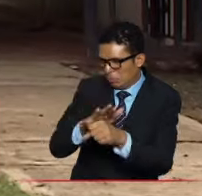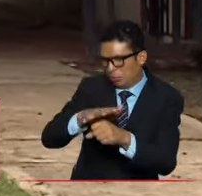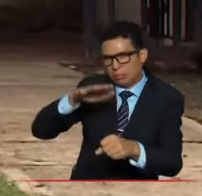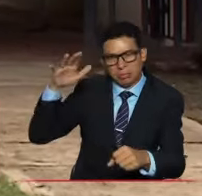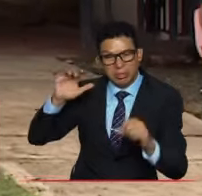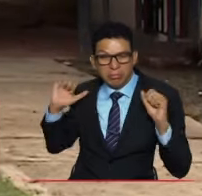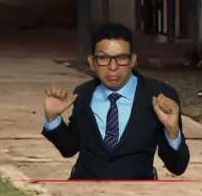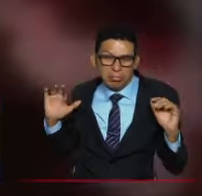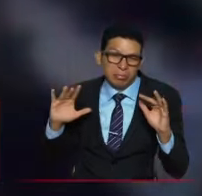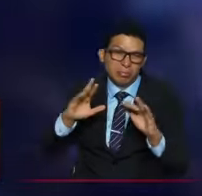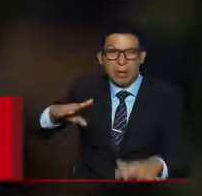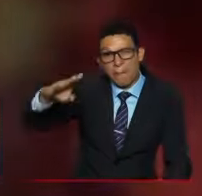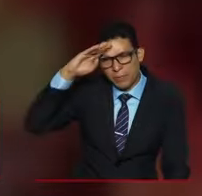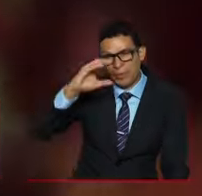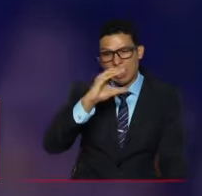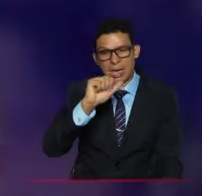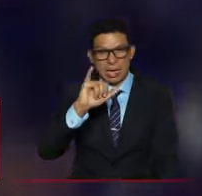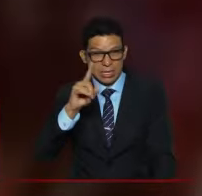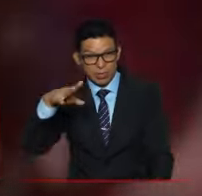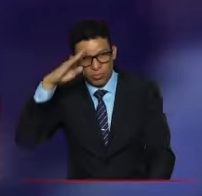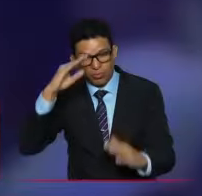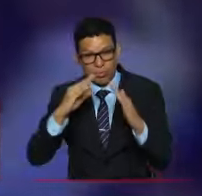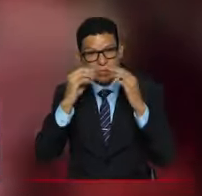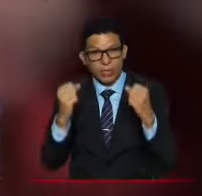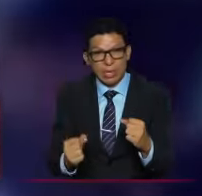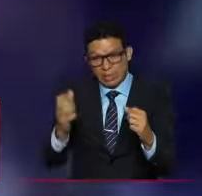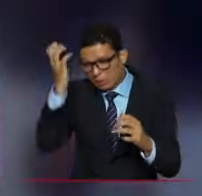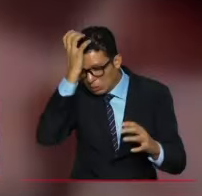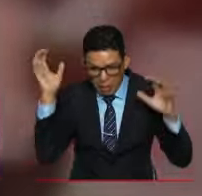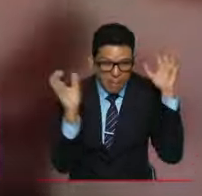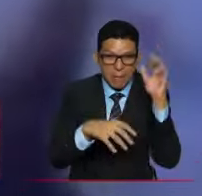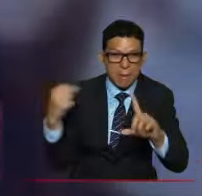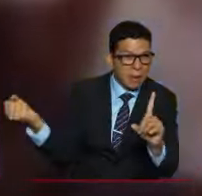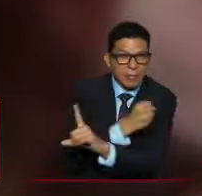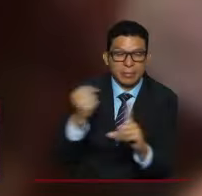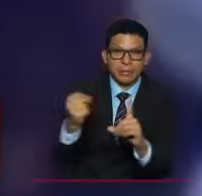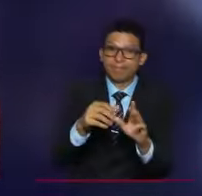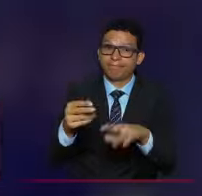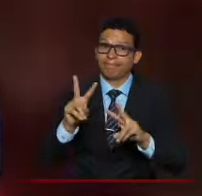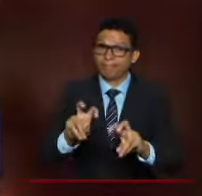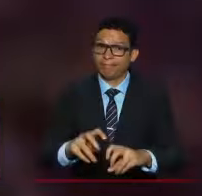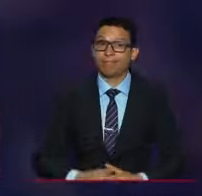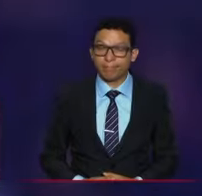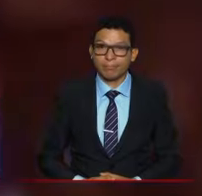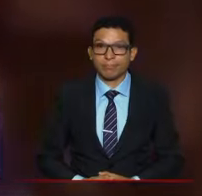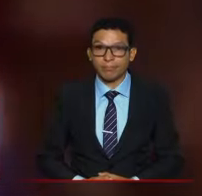un CAI de la policía y los responsables del linchamiento del hombre serán investigados por el delito de homicidio.